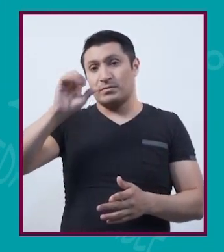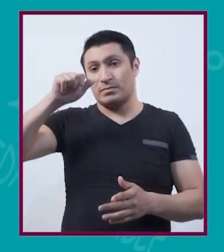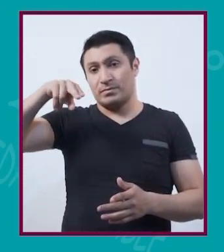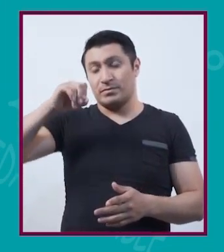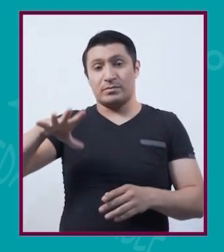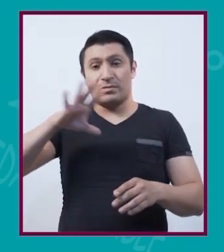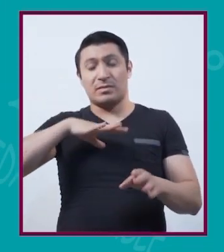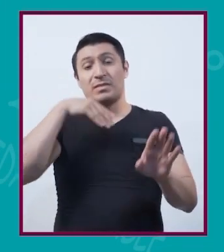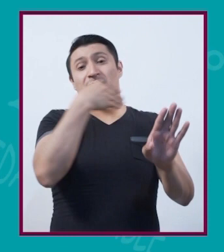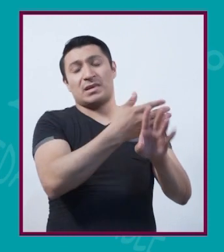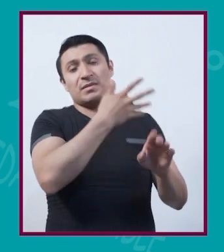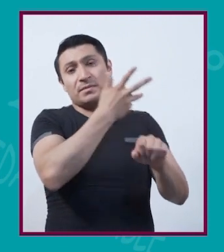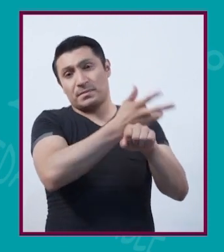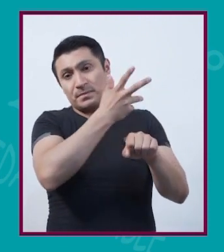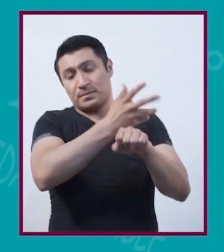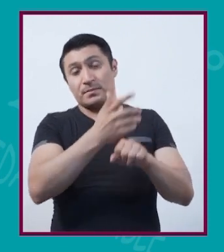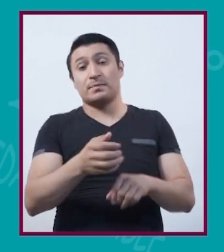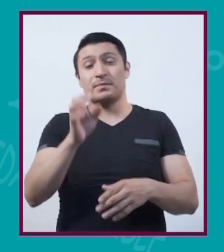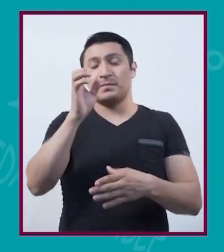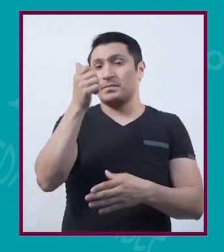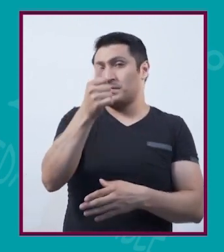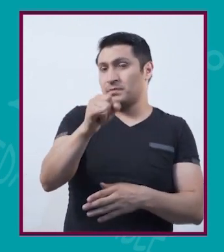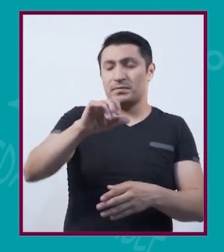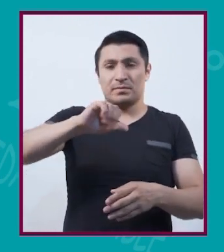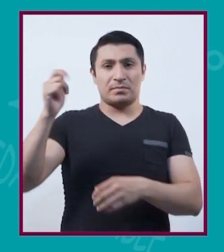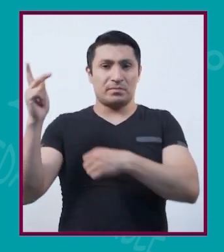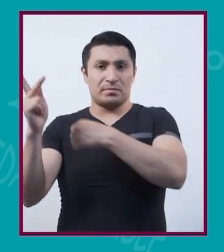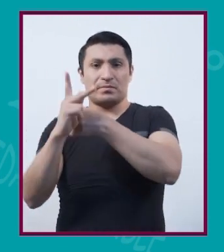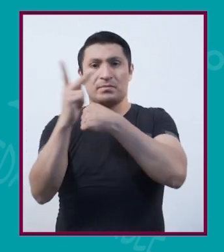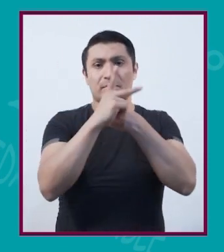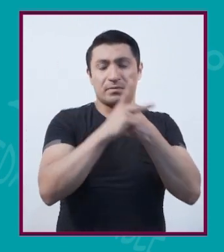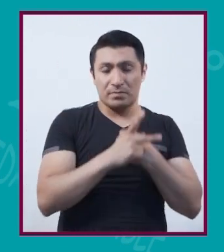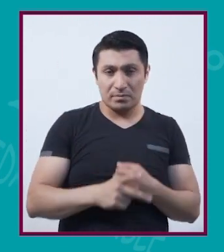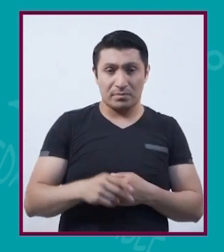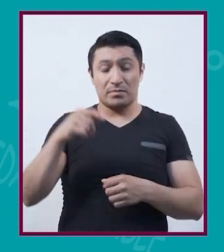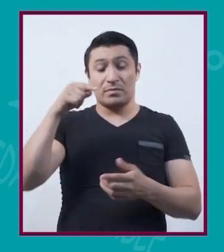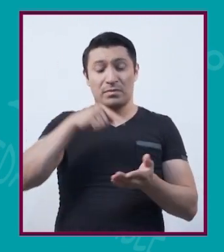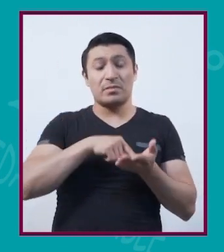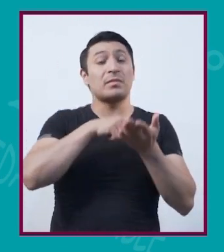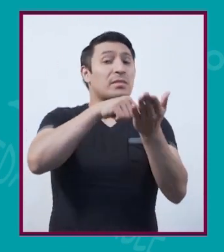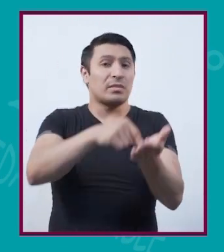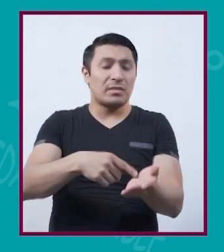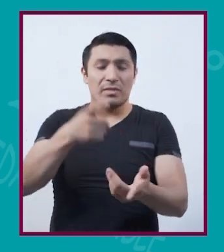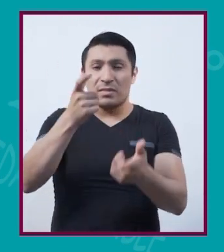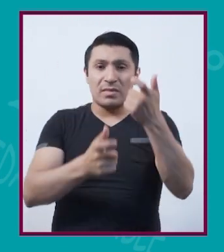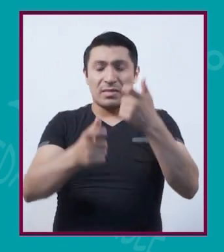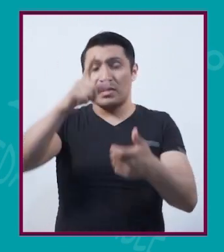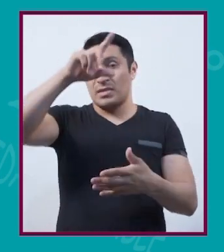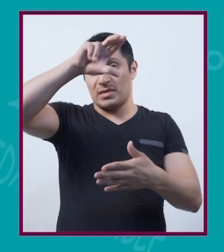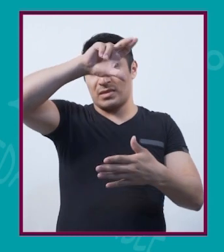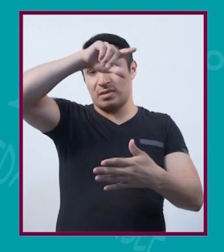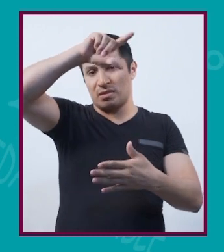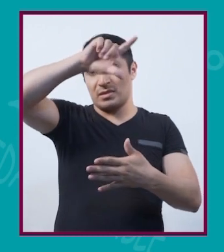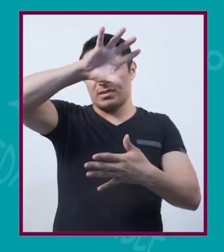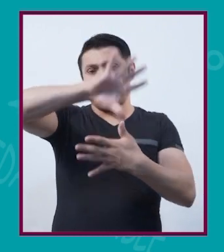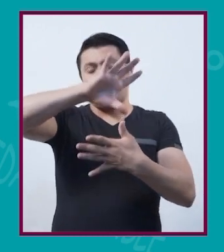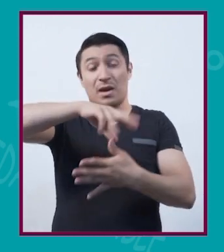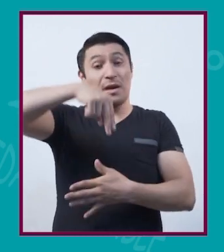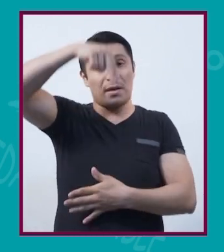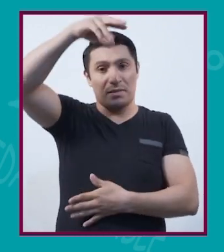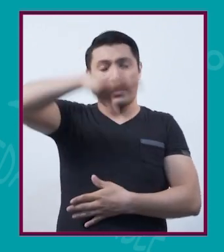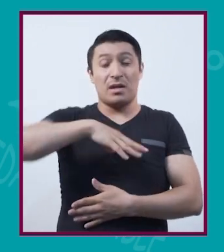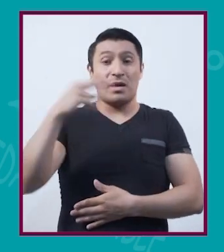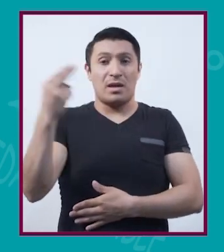que la economía norteamericana necesita los minerales de América Latina como los pulmones necesitan el aire.